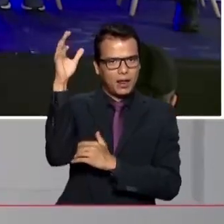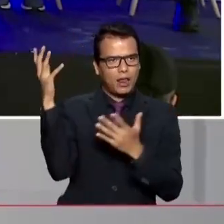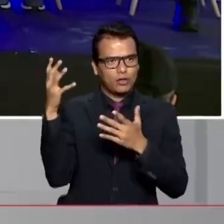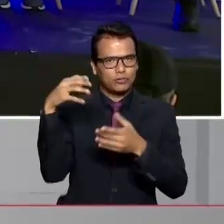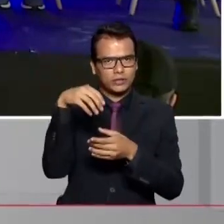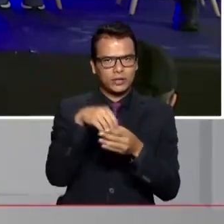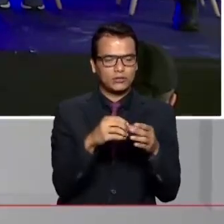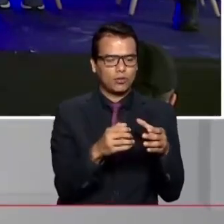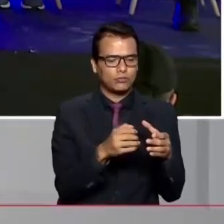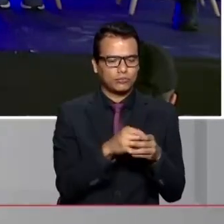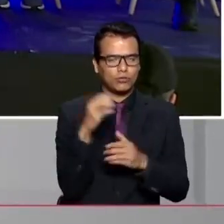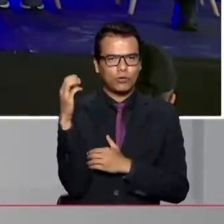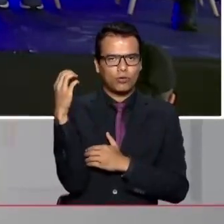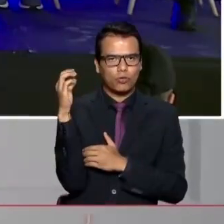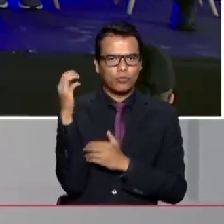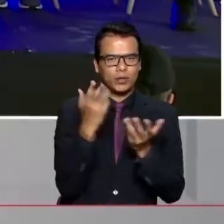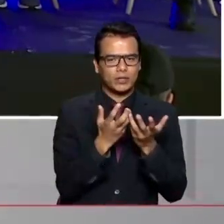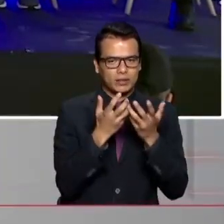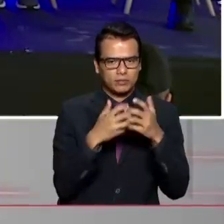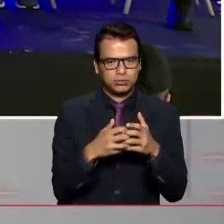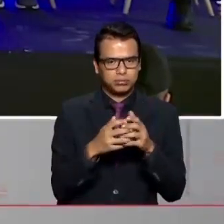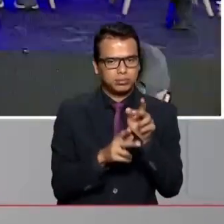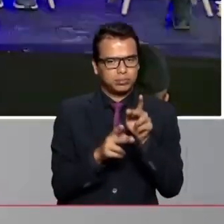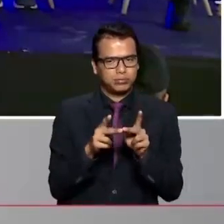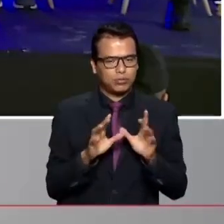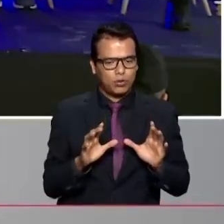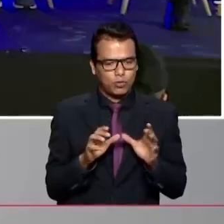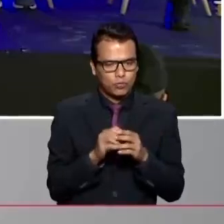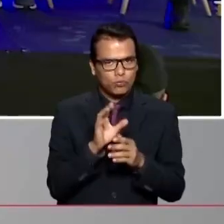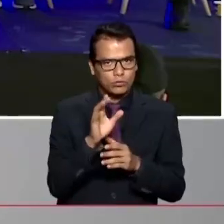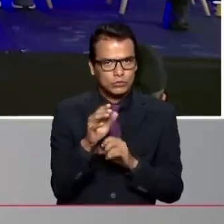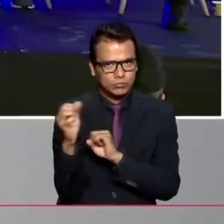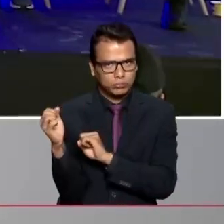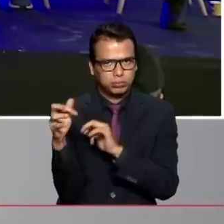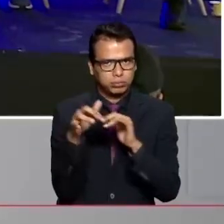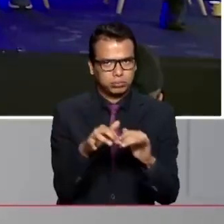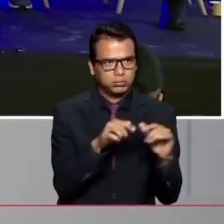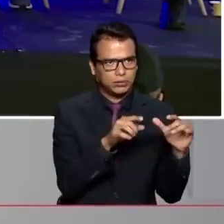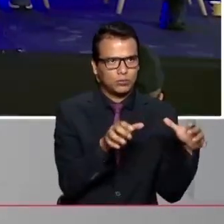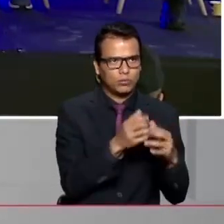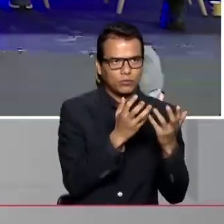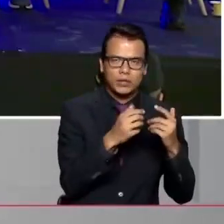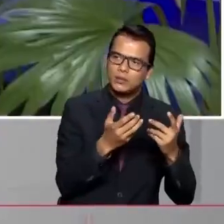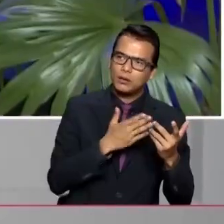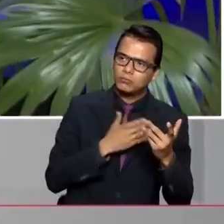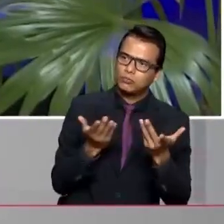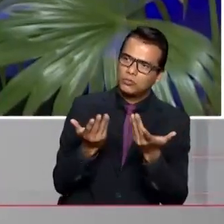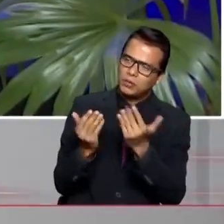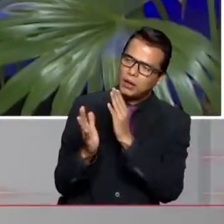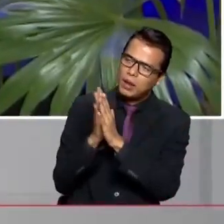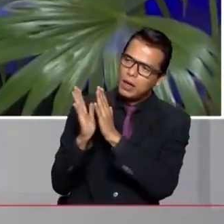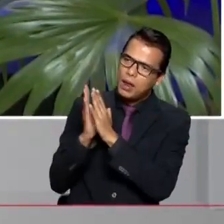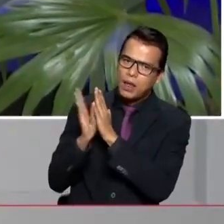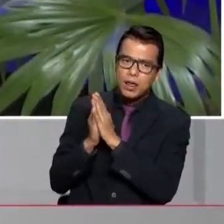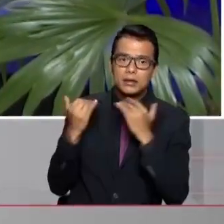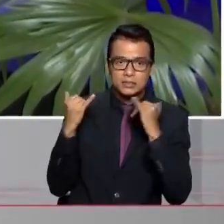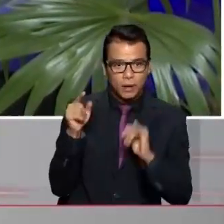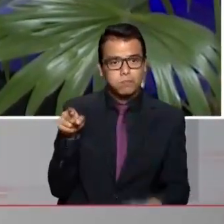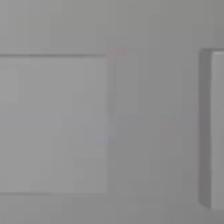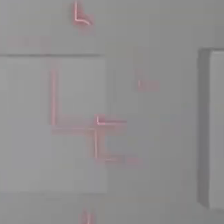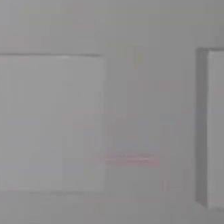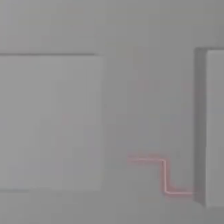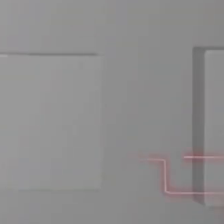de la Asociación Colombiana de Micro, Pequeñas y Medianas Empresas. Carmen Alicia Sarmiento preparó el siguiente resumen de la jornada.